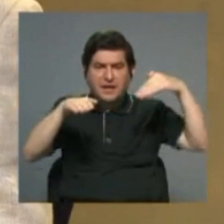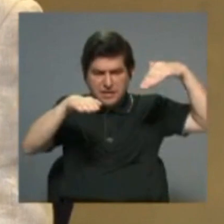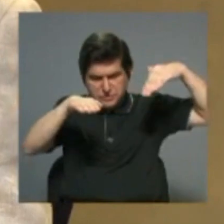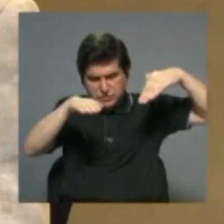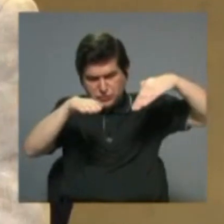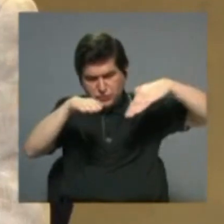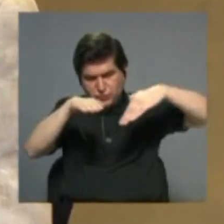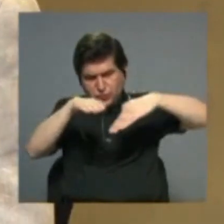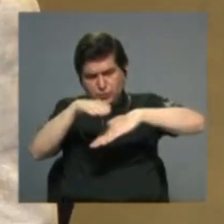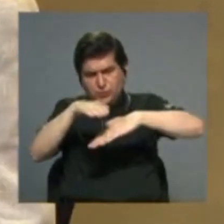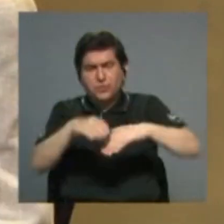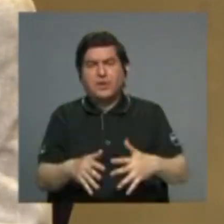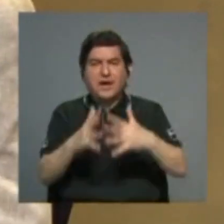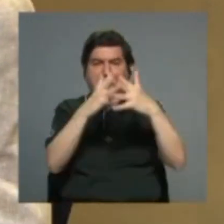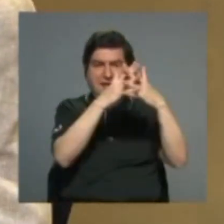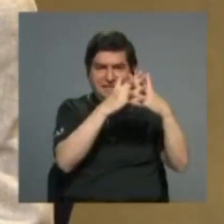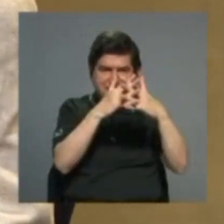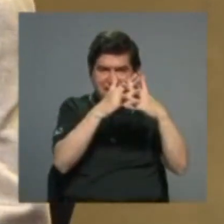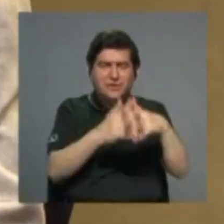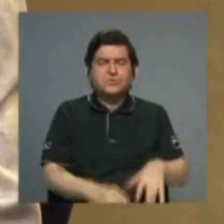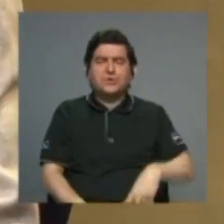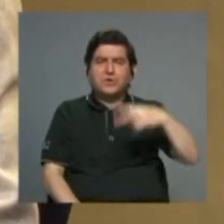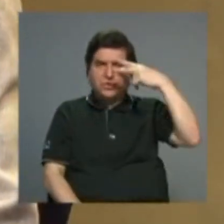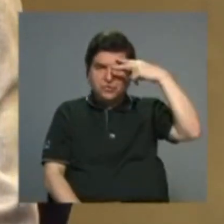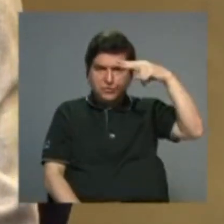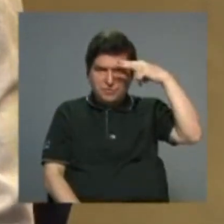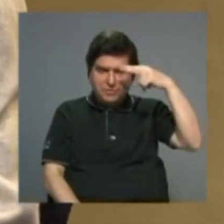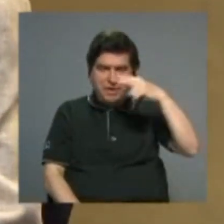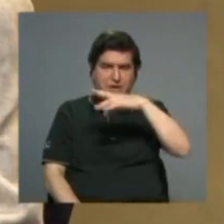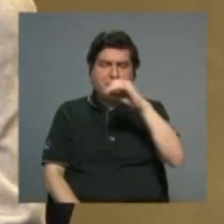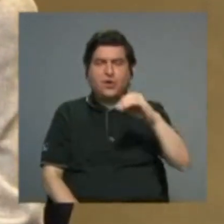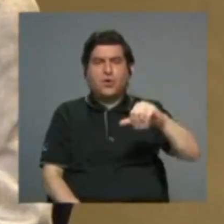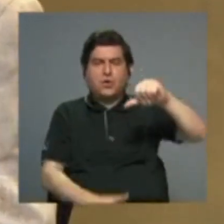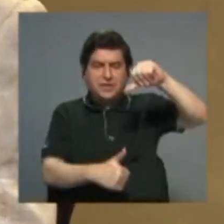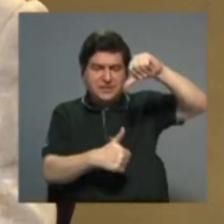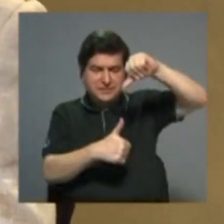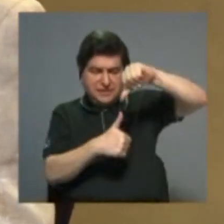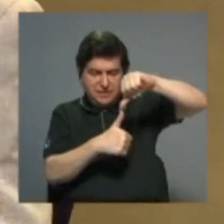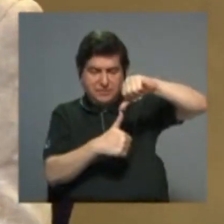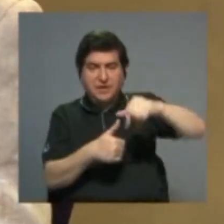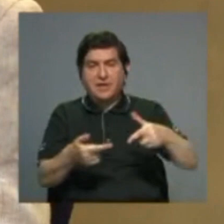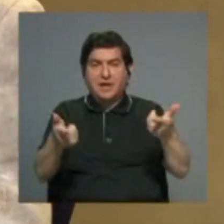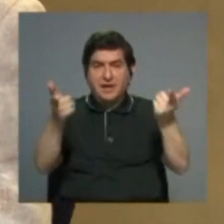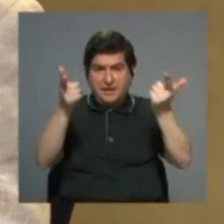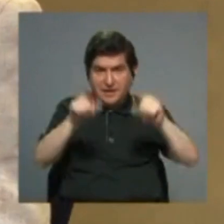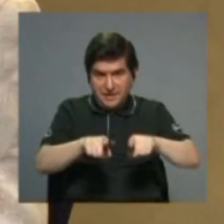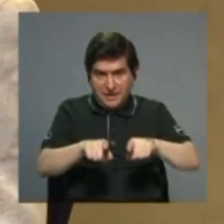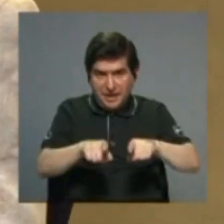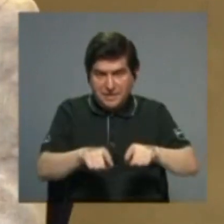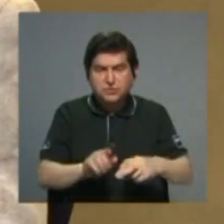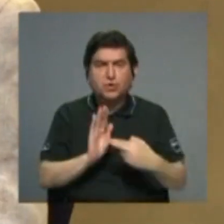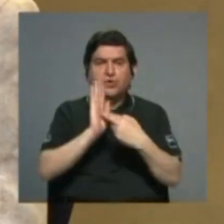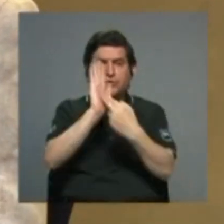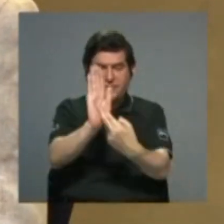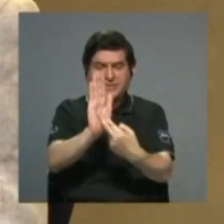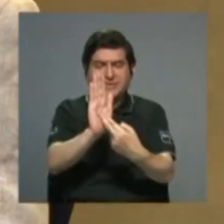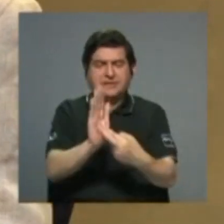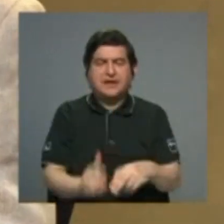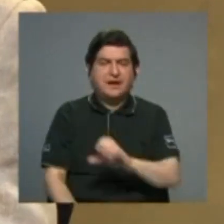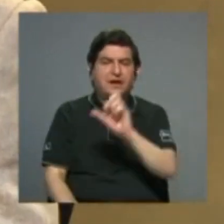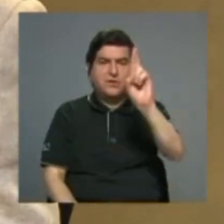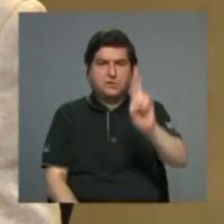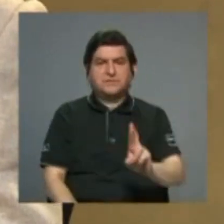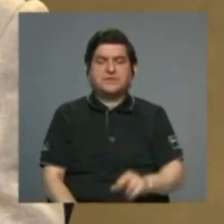caso entre Estados Unidos, entre México y entre Centroamérica, en este caso Centroamérica representada por Costa